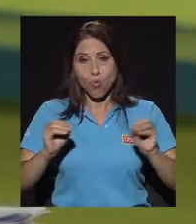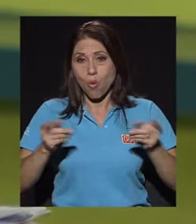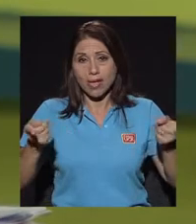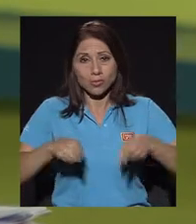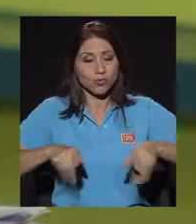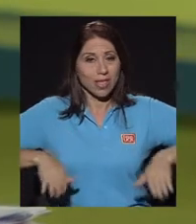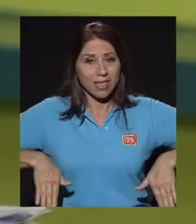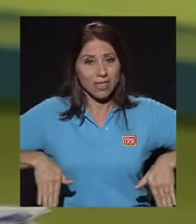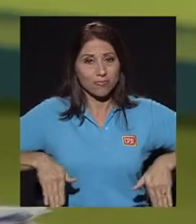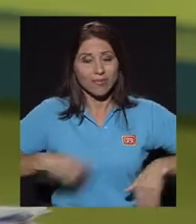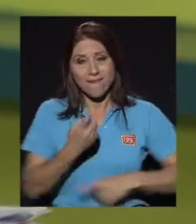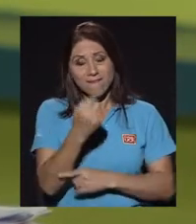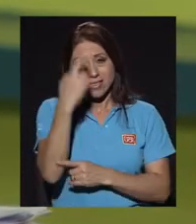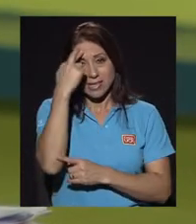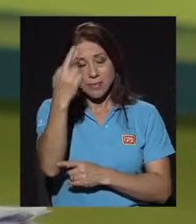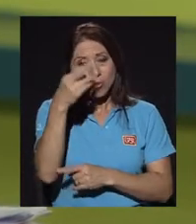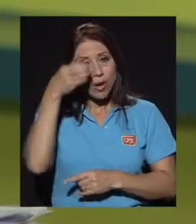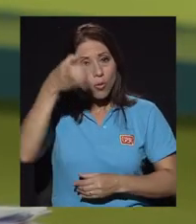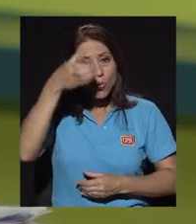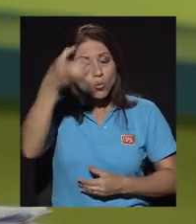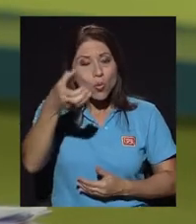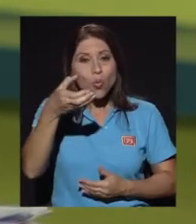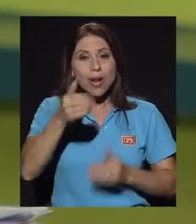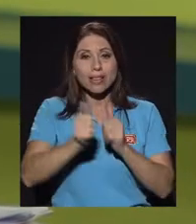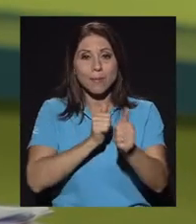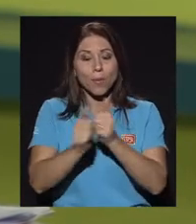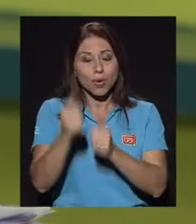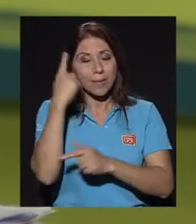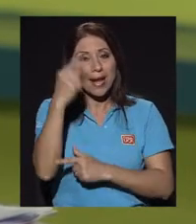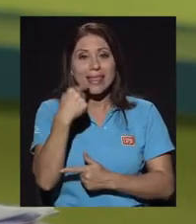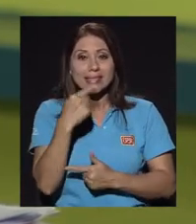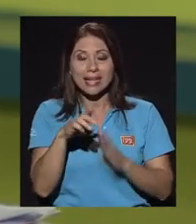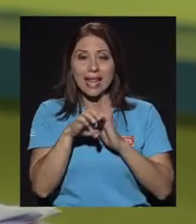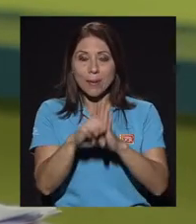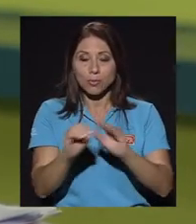como la cultura, el deporte, por mencionar ejemplos muy claros.